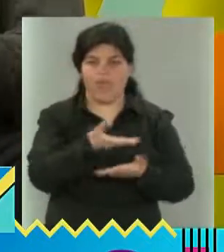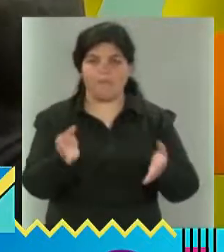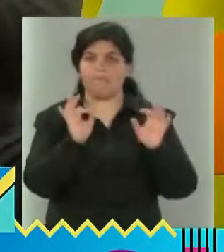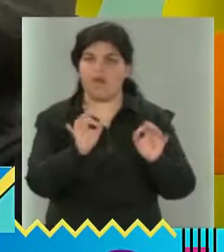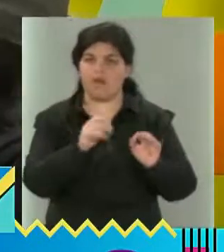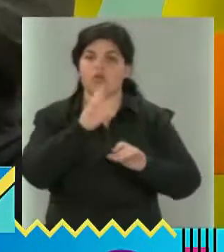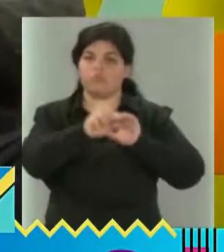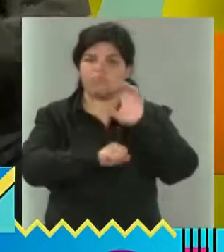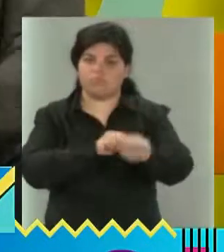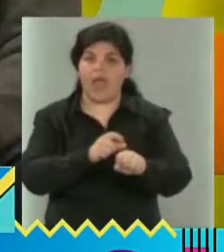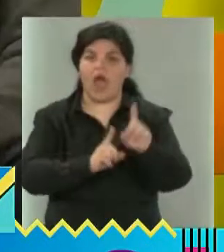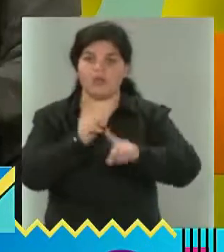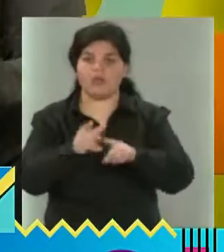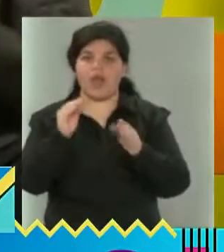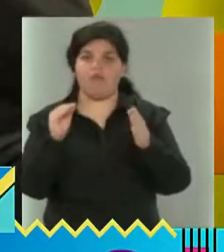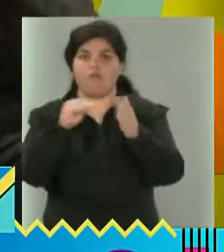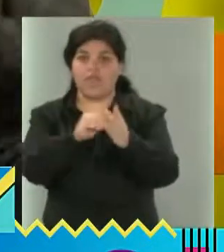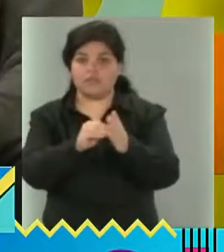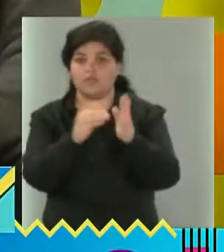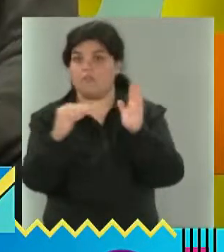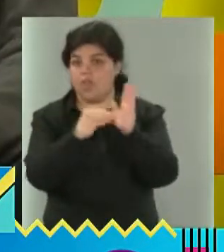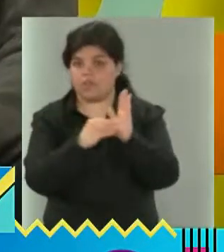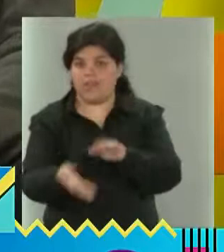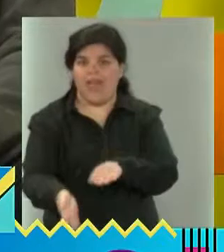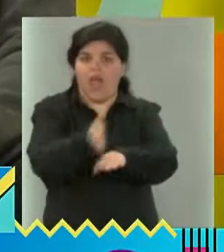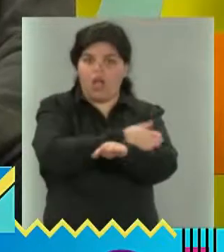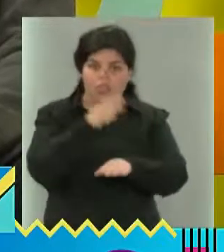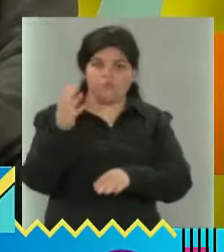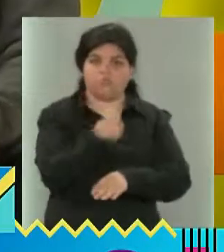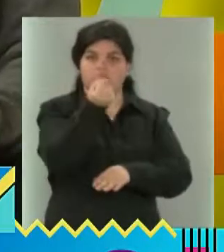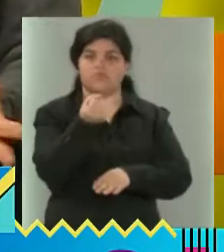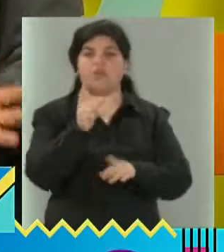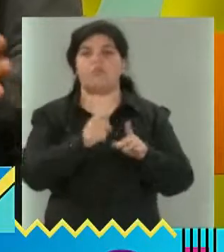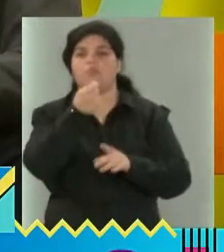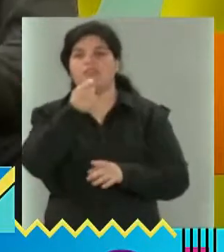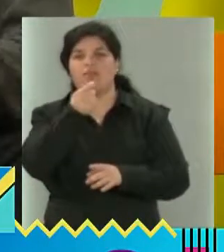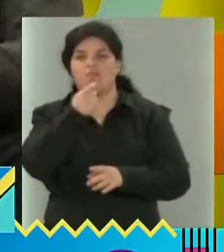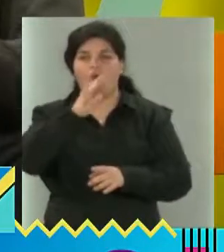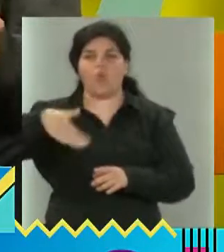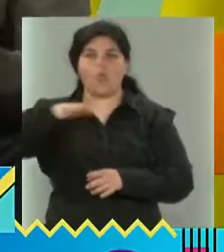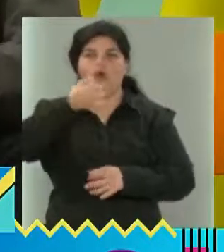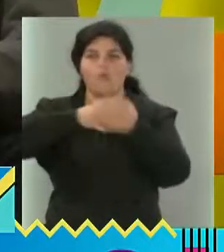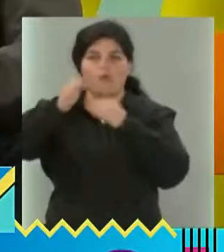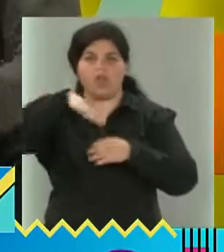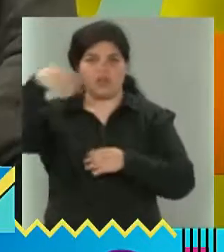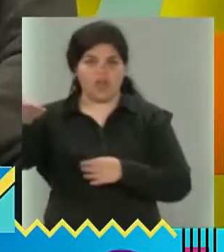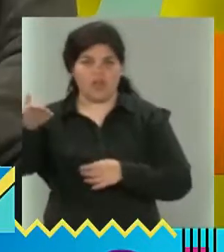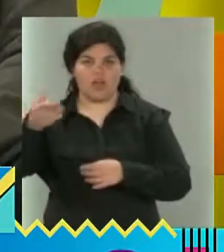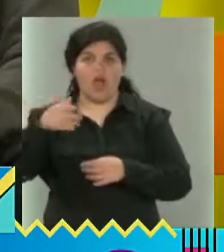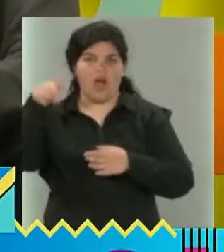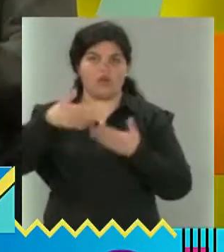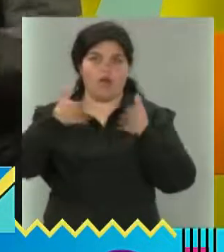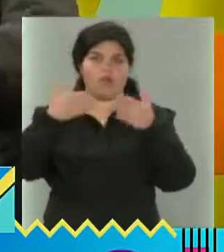mucho antes del tiempo pensado, por ejemplo, algunos horizontes de exportación, pero nuevamente, dado por los avatares a lo mejor de